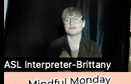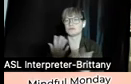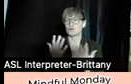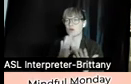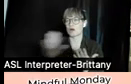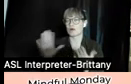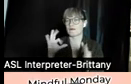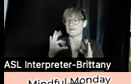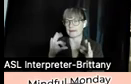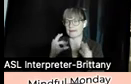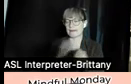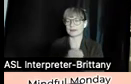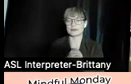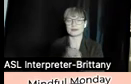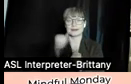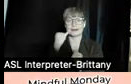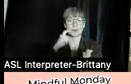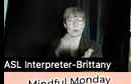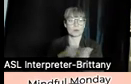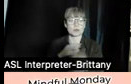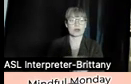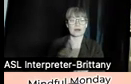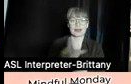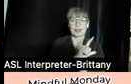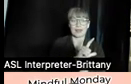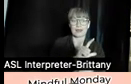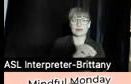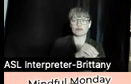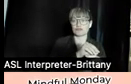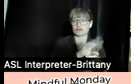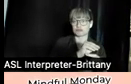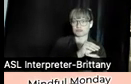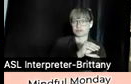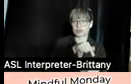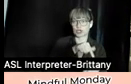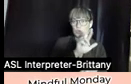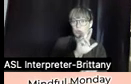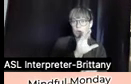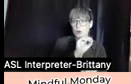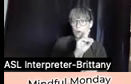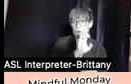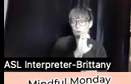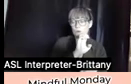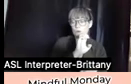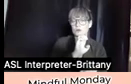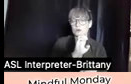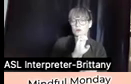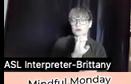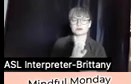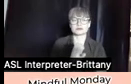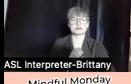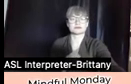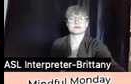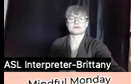Nos encantaría sus aportaciones. Mano izquierda de la pantalla pueden poner su teléfono y utilizar el código